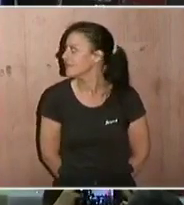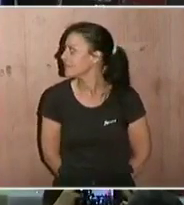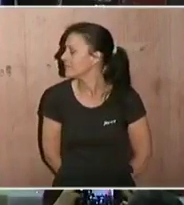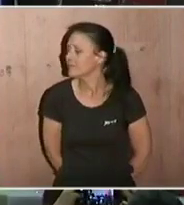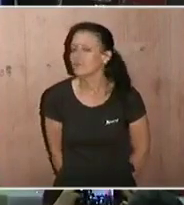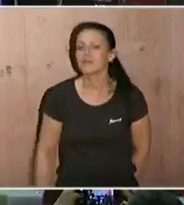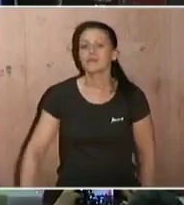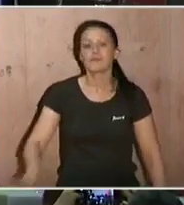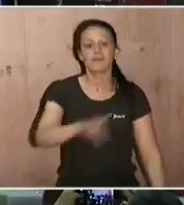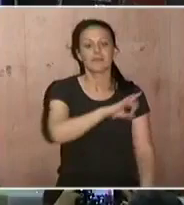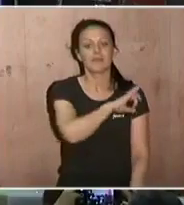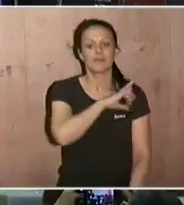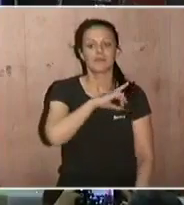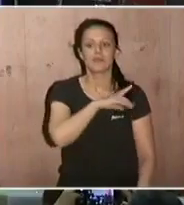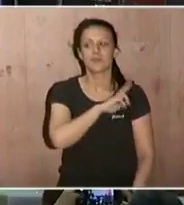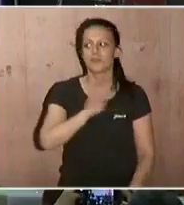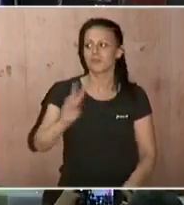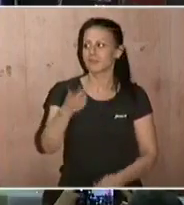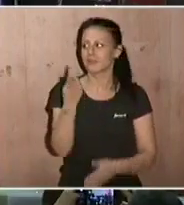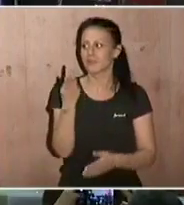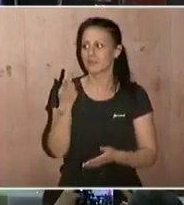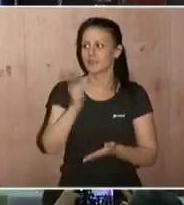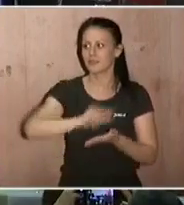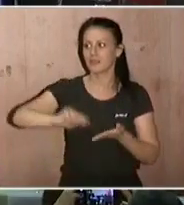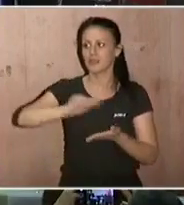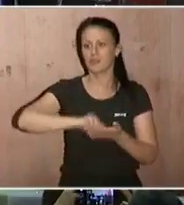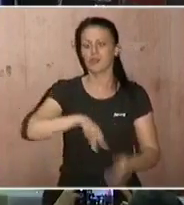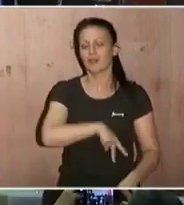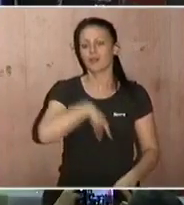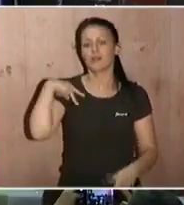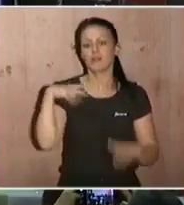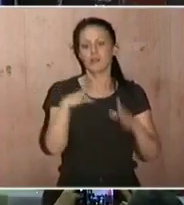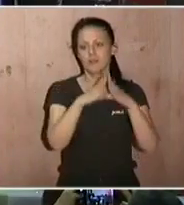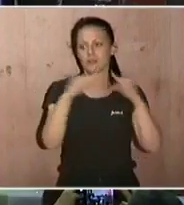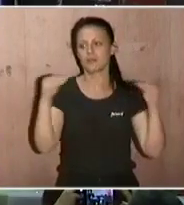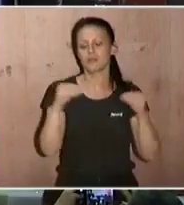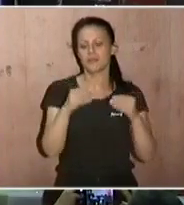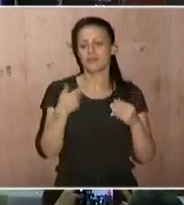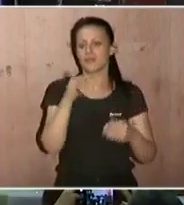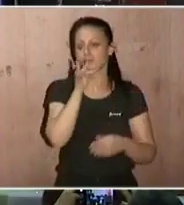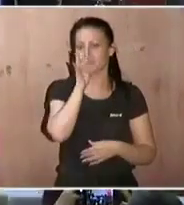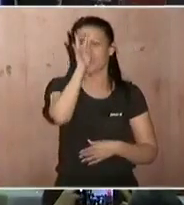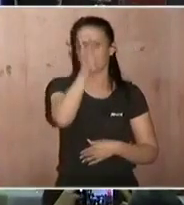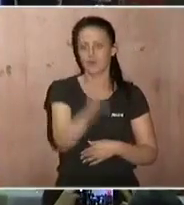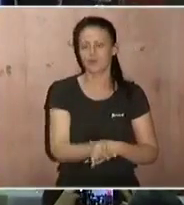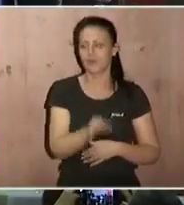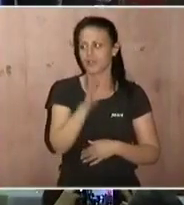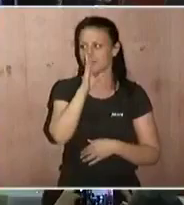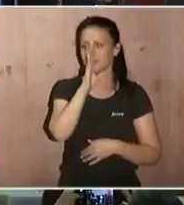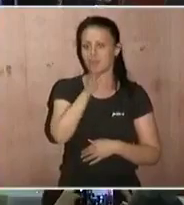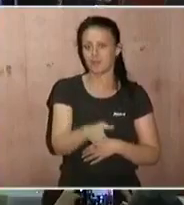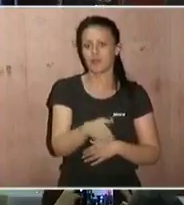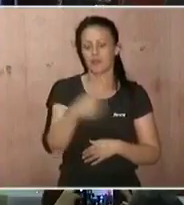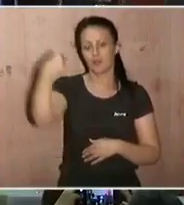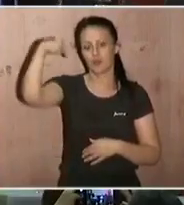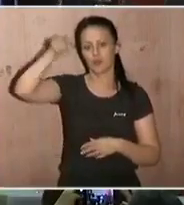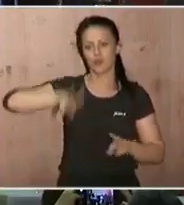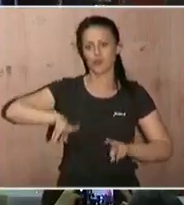El señor vicesecretario general de la Universidad prenderá promesa de fidelidad al nuevo doctor.